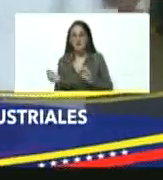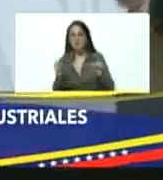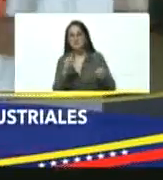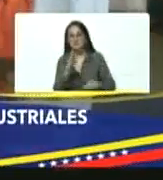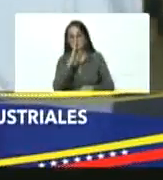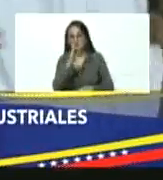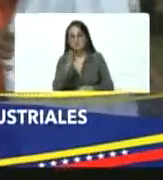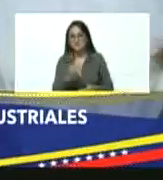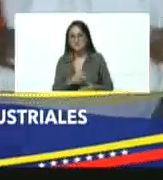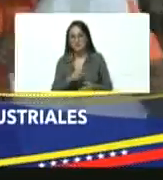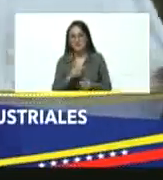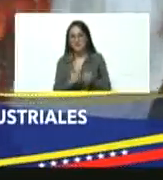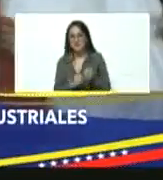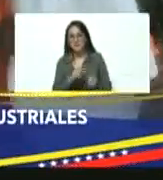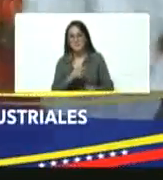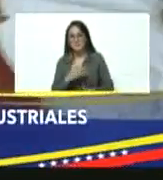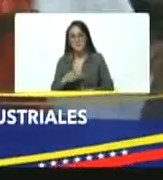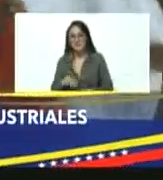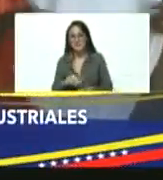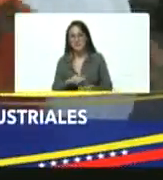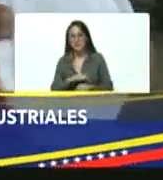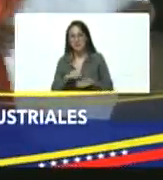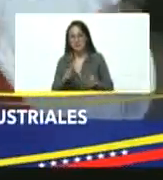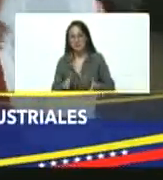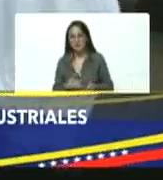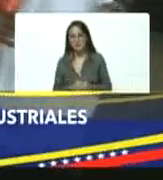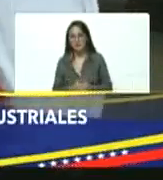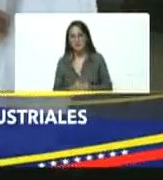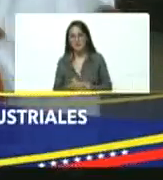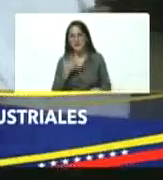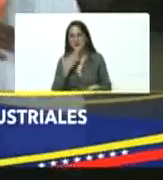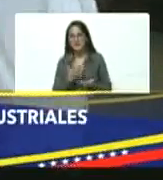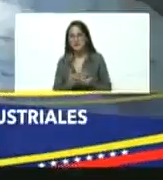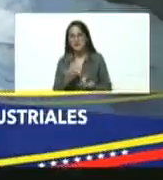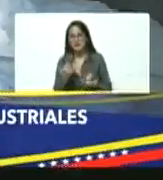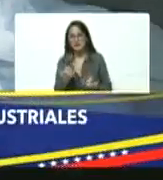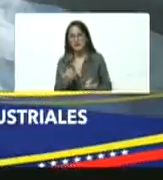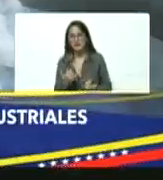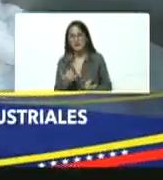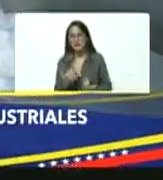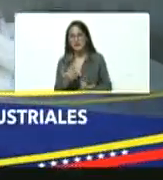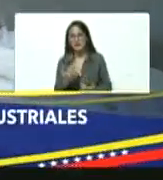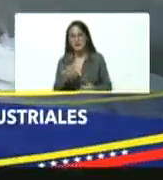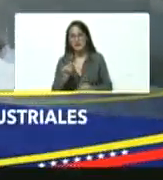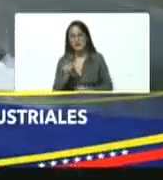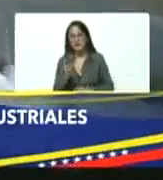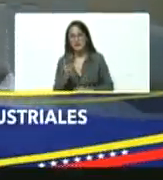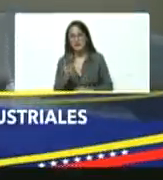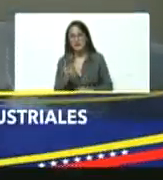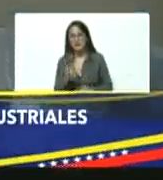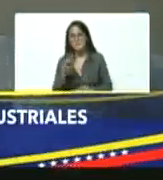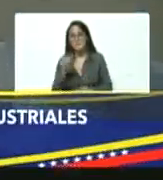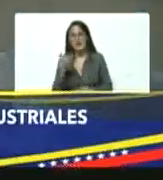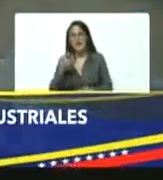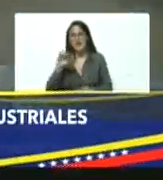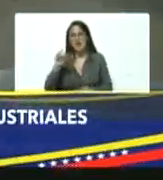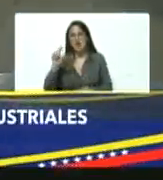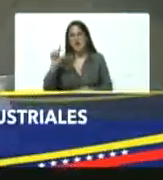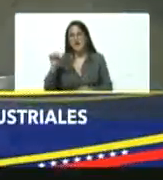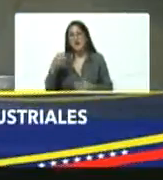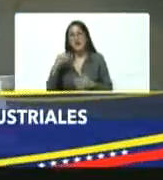pase al viceministro Daniel Gómez. Gracias, Armando. Bueno, presidente, también aquí contamos con Mariolis Reina, que es la